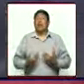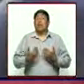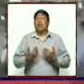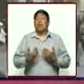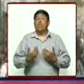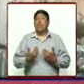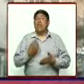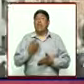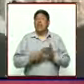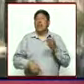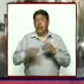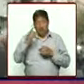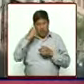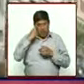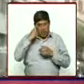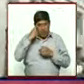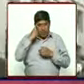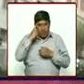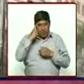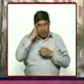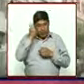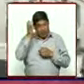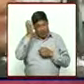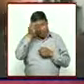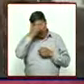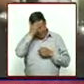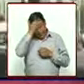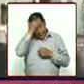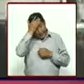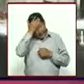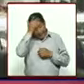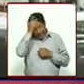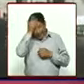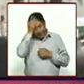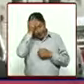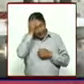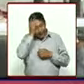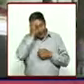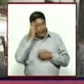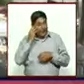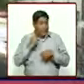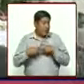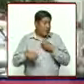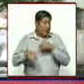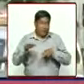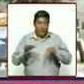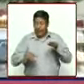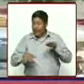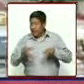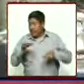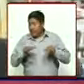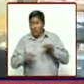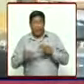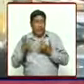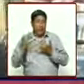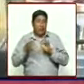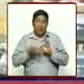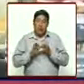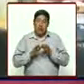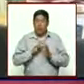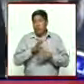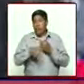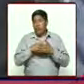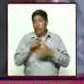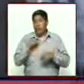coyuntura, ¿qué le pasa por la cabeza? Un poco de inestabilidad, ¿no? Esperemos que solucione todos